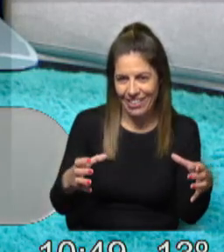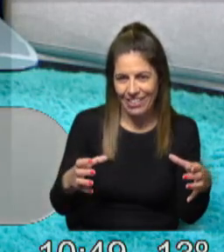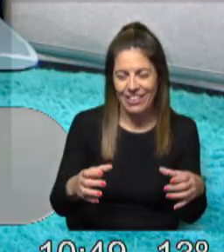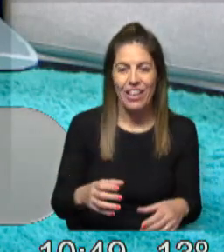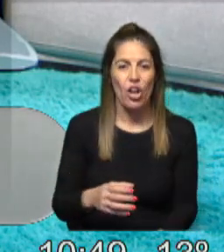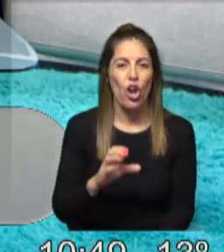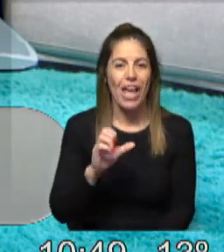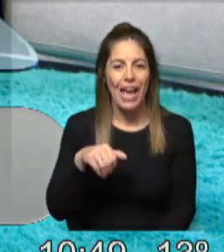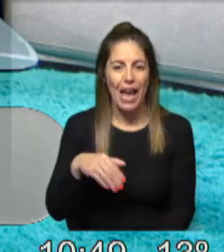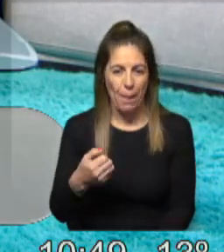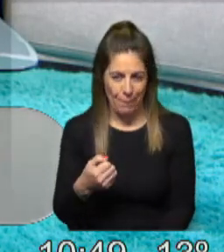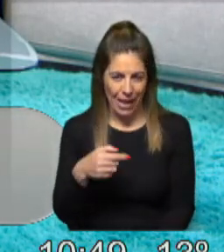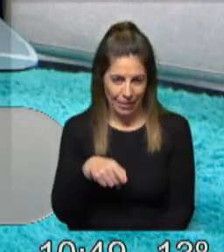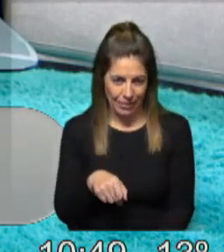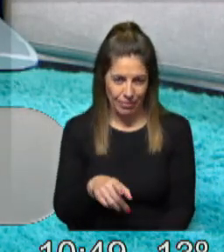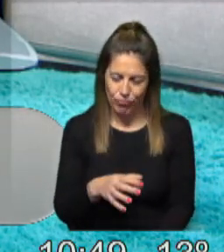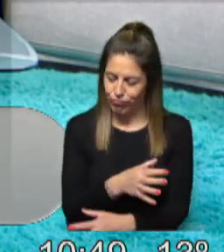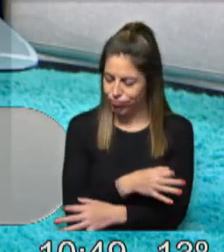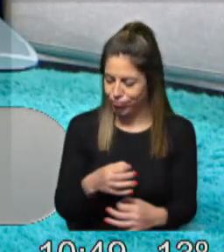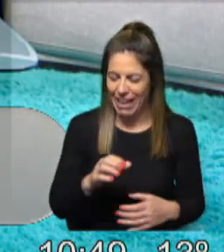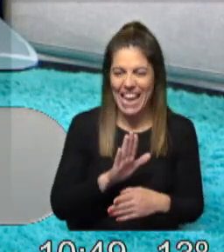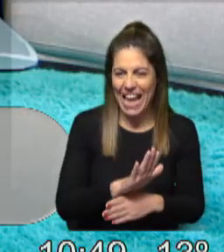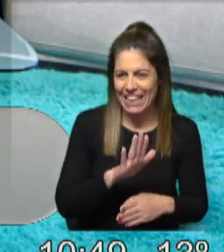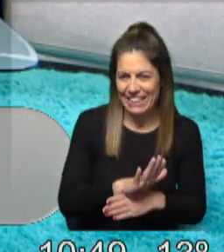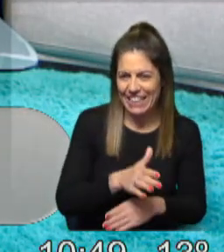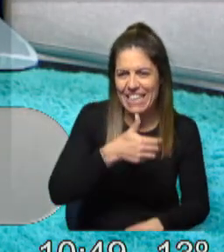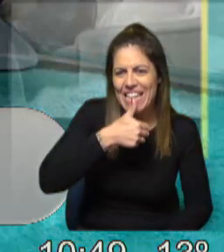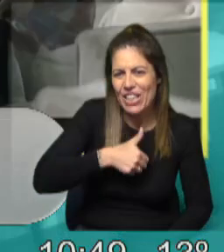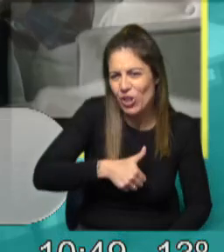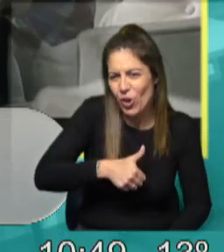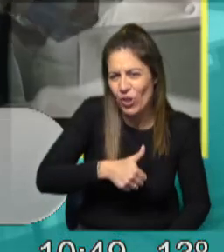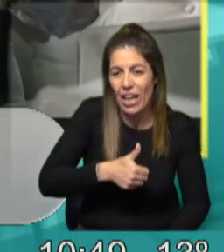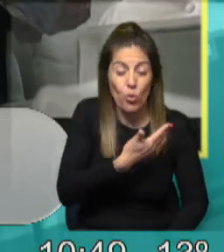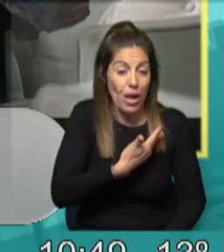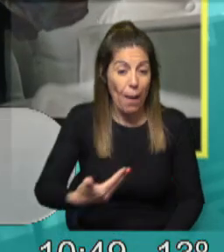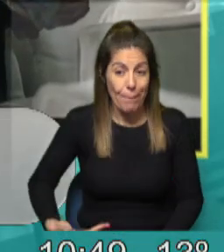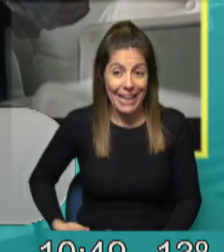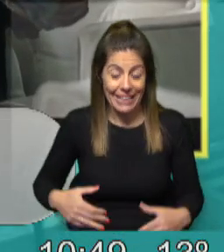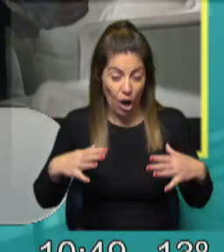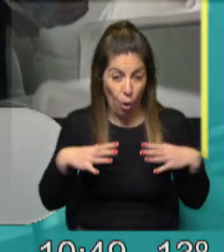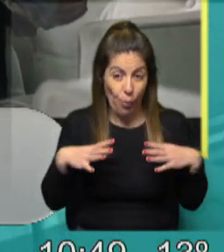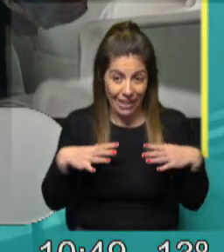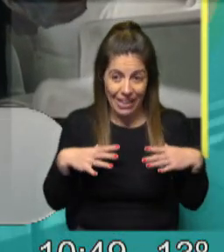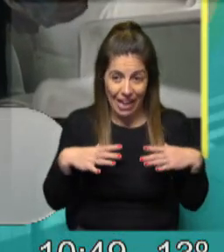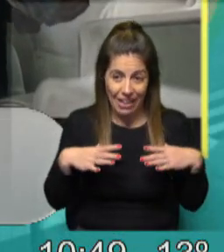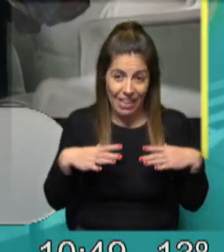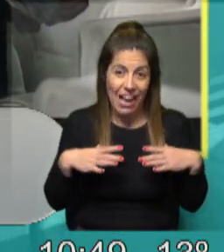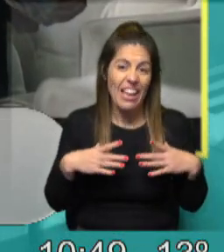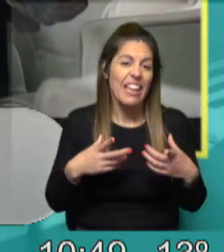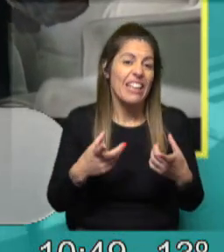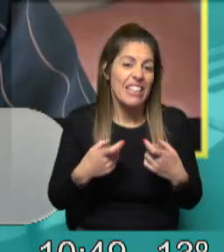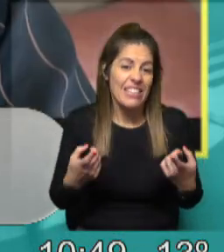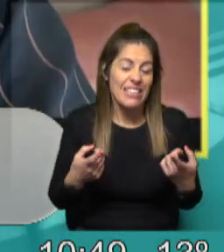Thompson, que la rompe Emma Thompson. La historia es muy sencillo, una maestra jubilada que necesita un buen pasar, y cuando digo buen pasar es que